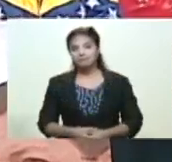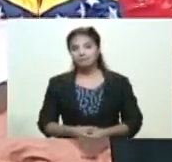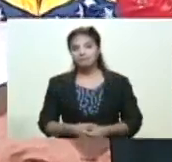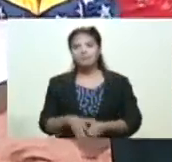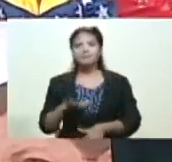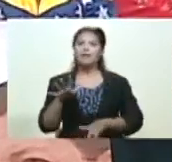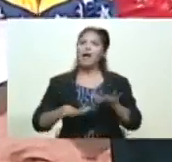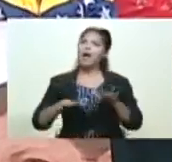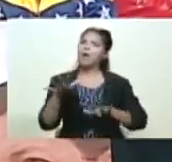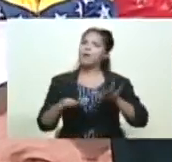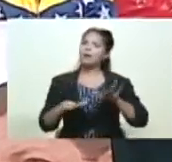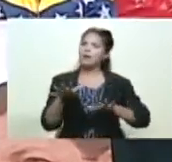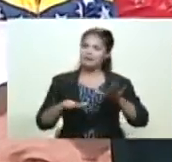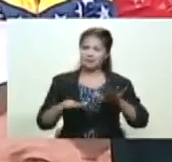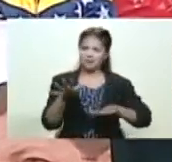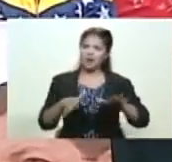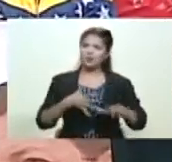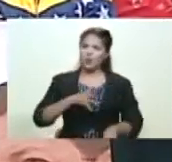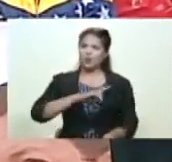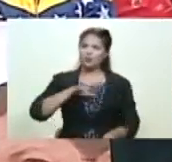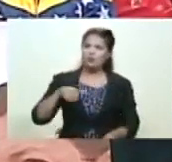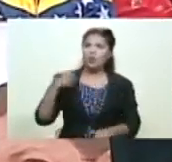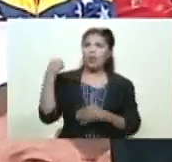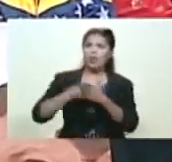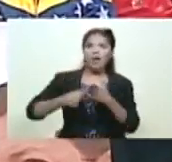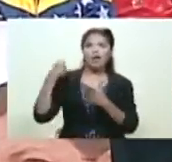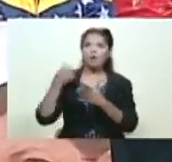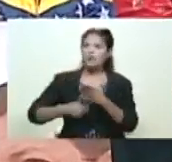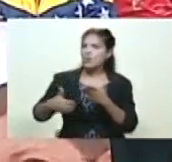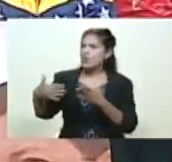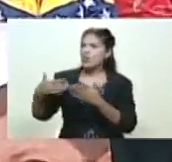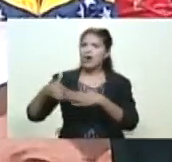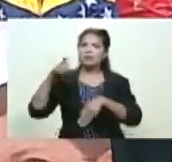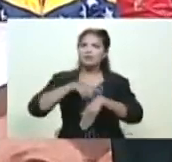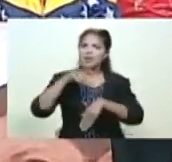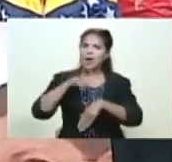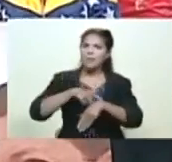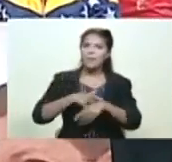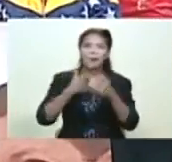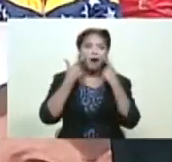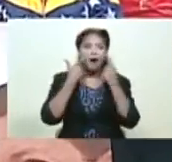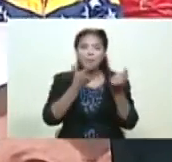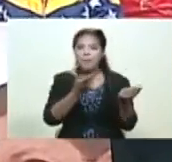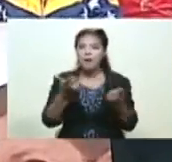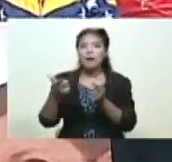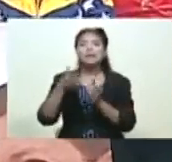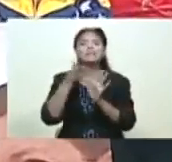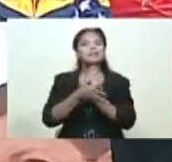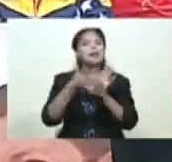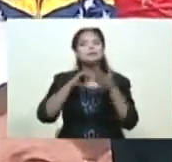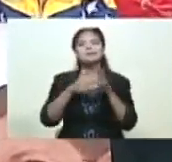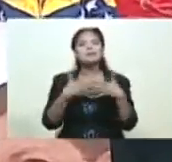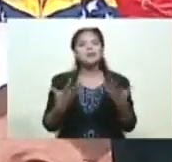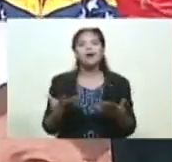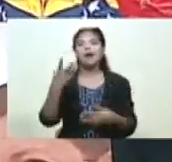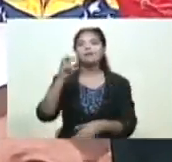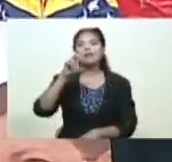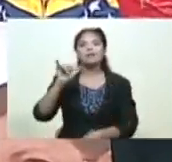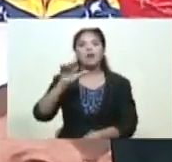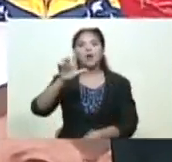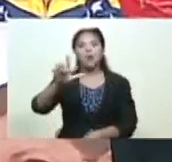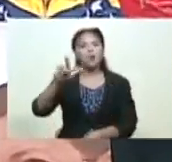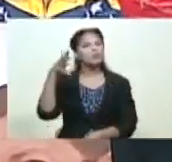veces nosotros, la lucha no nos da el tiempo para apreciar lo que significó el 30 de